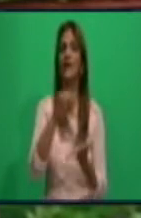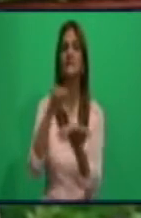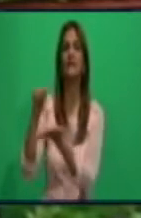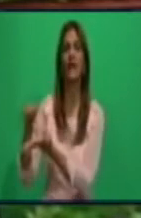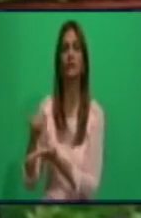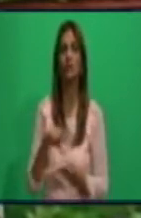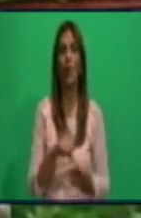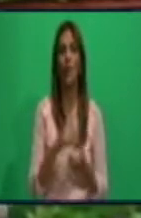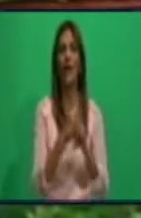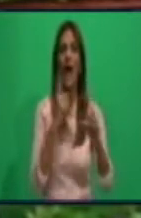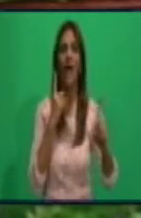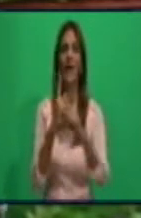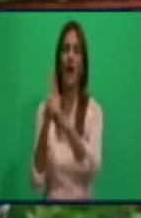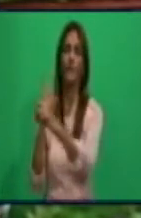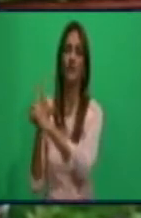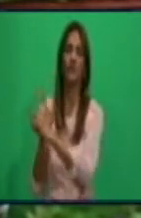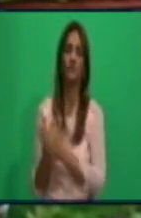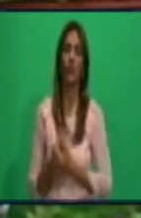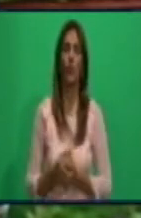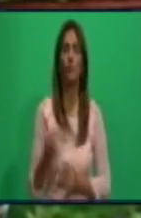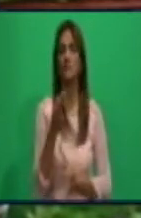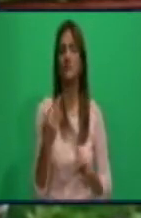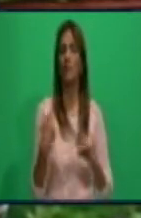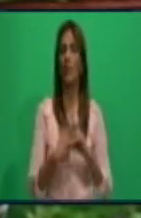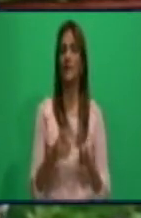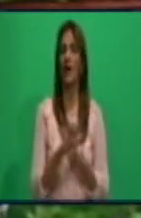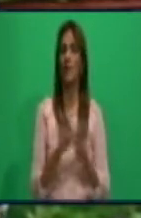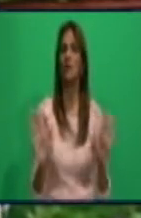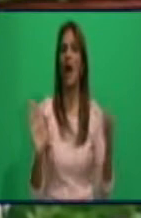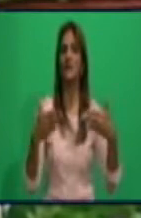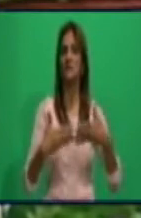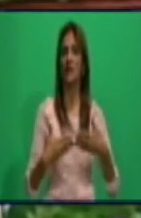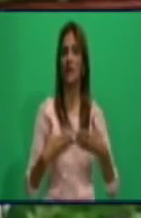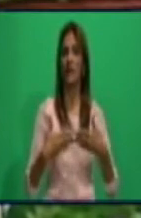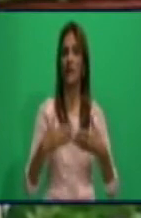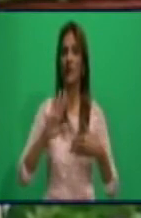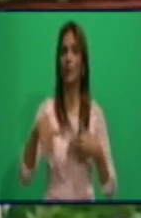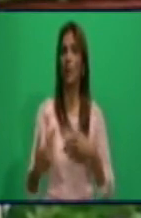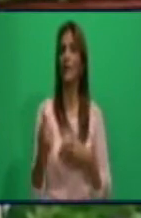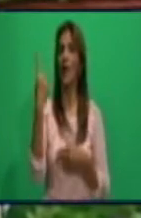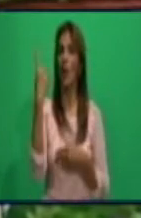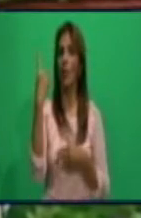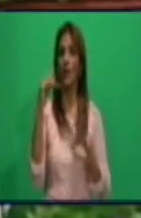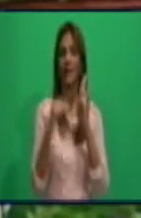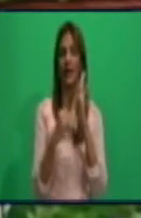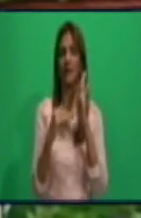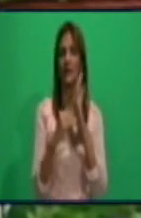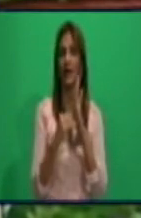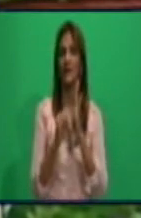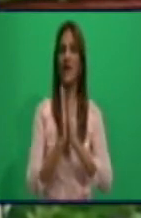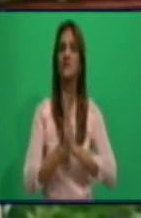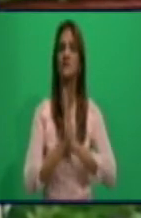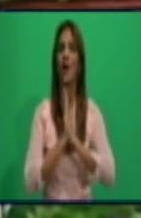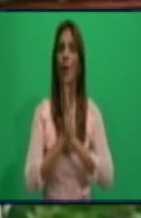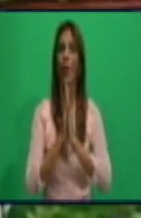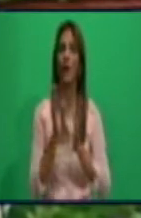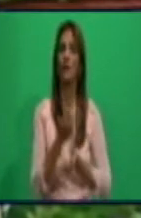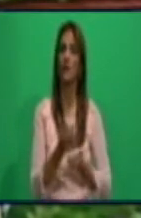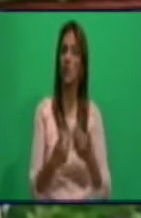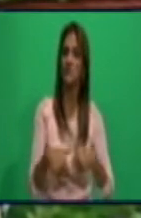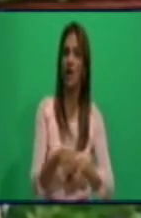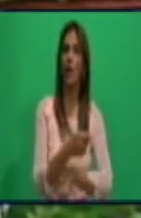en la ciudad de bayamo ejecuta el cierre a partir de la una de la tarde en la zona sanjuán el cristo camilo cienfuegos y